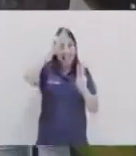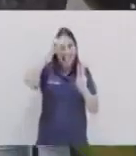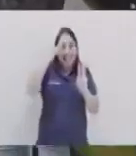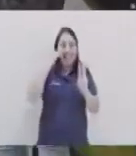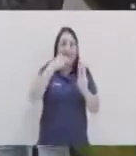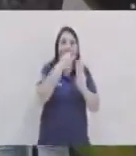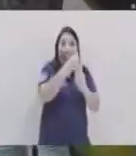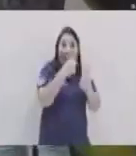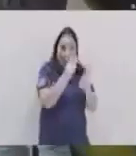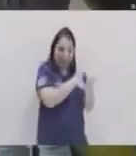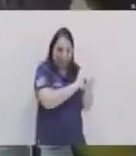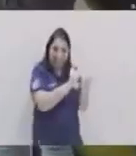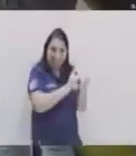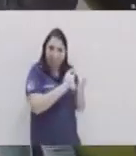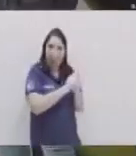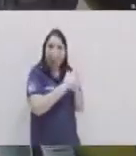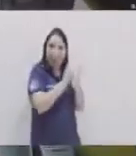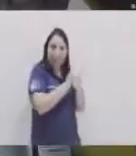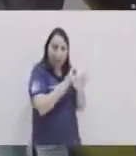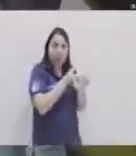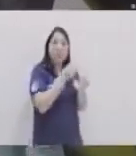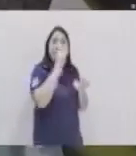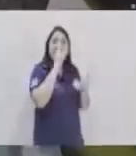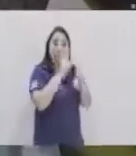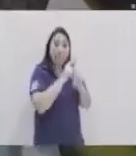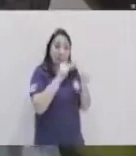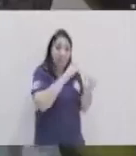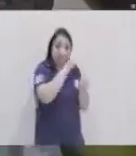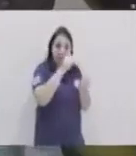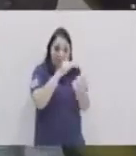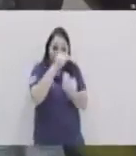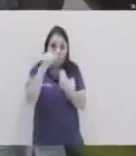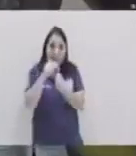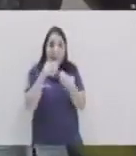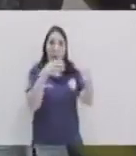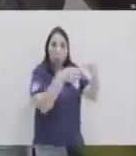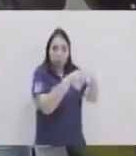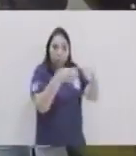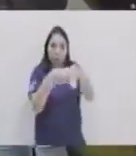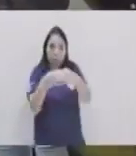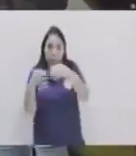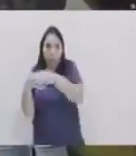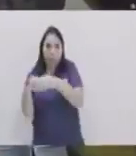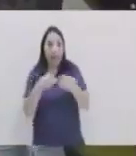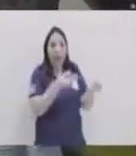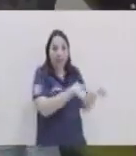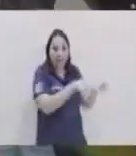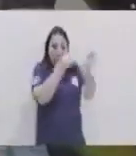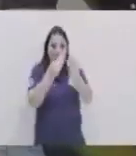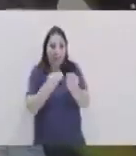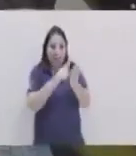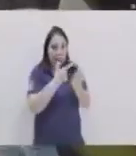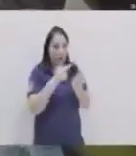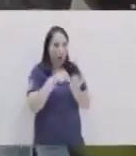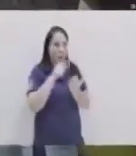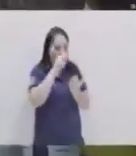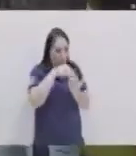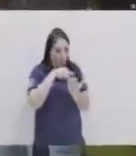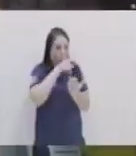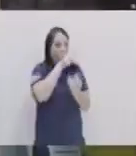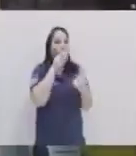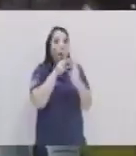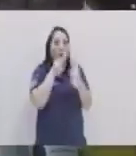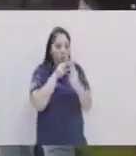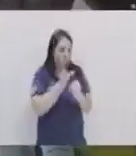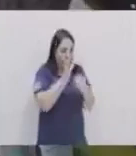que podría ser ya sea físicamente o también en digital, ¿verdad? Para que pueda durar un poquito más. Así es, y eso fue lo que buscaron esas